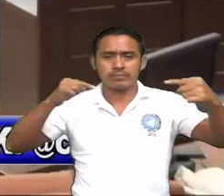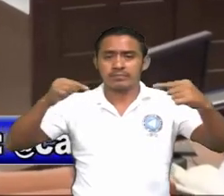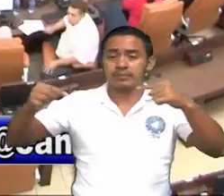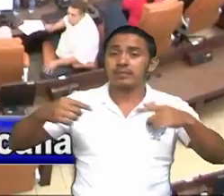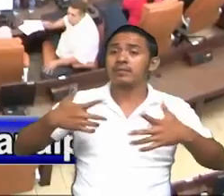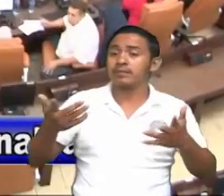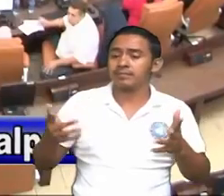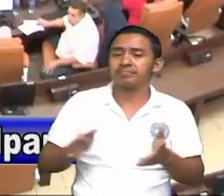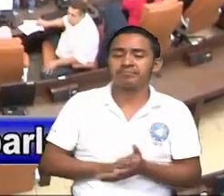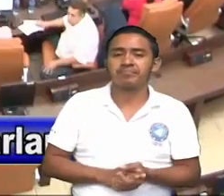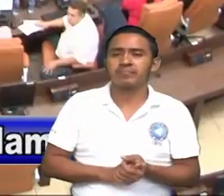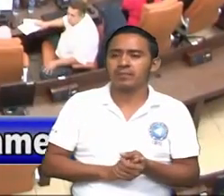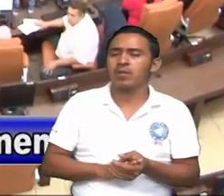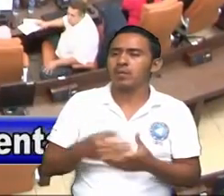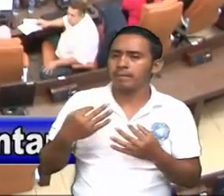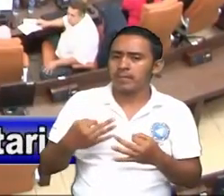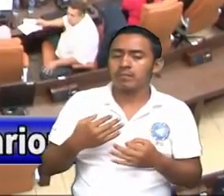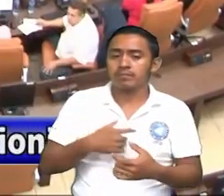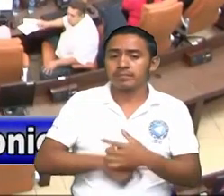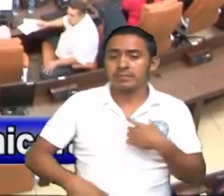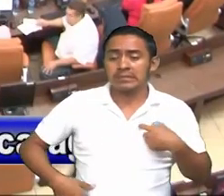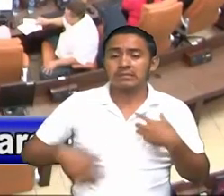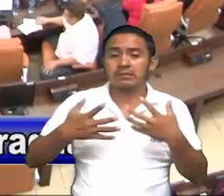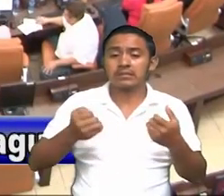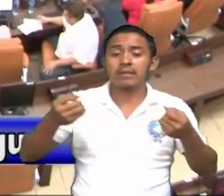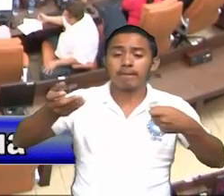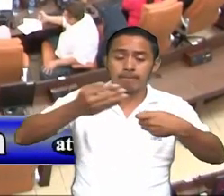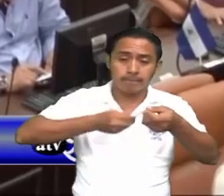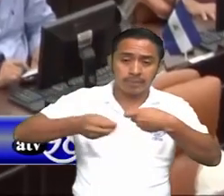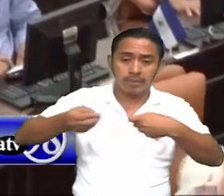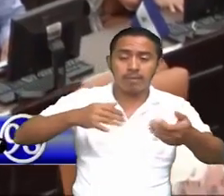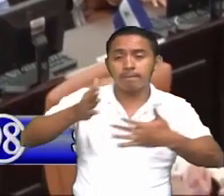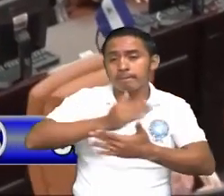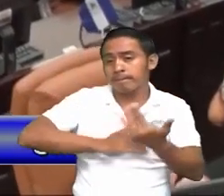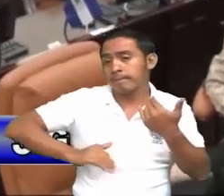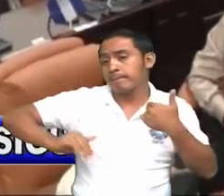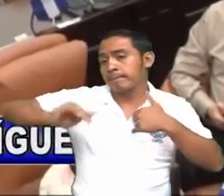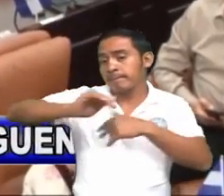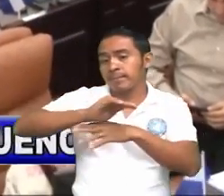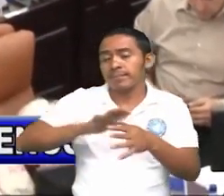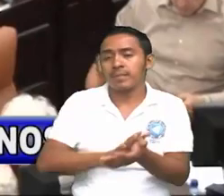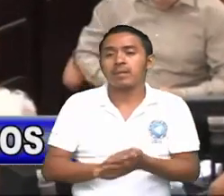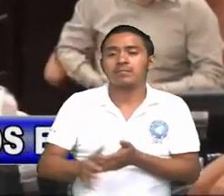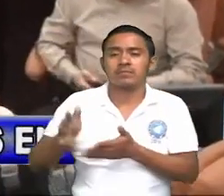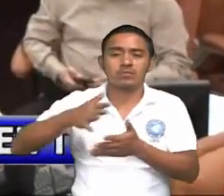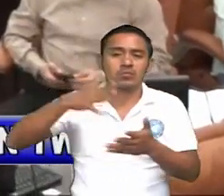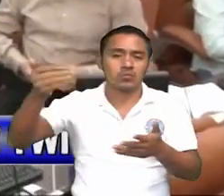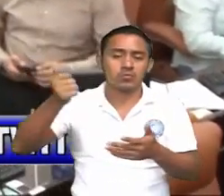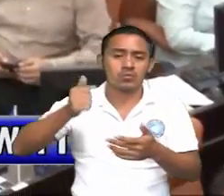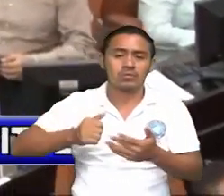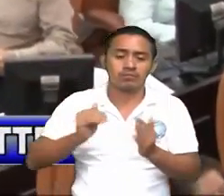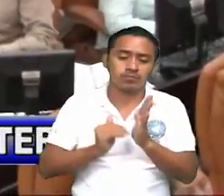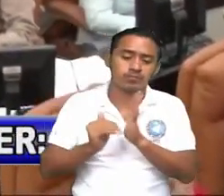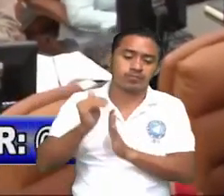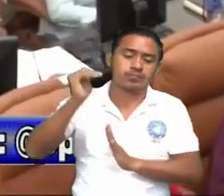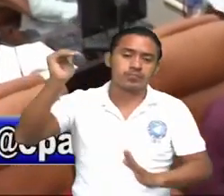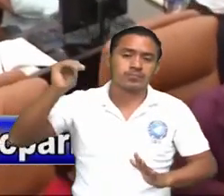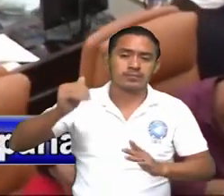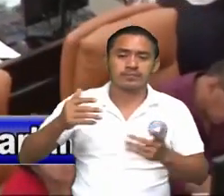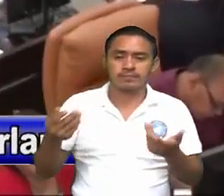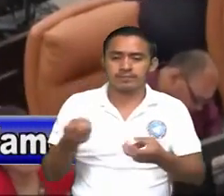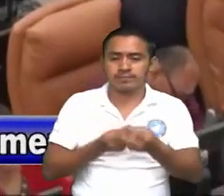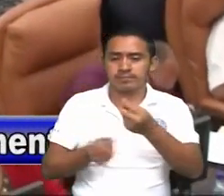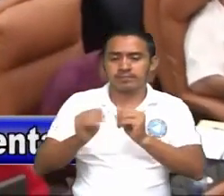presidente Daniel Ortega Saavedra, quien busca expandir los productos de nuestro país a grandes mercados para el crecimiento de la